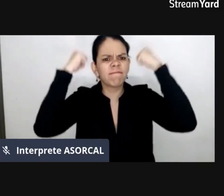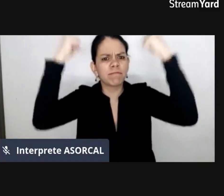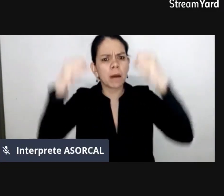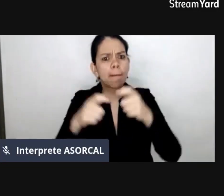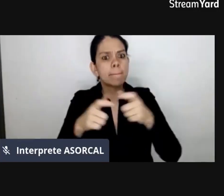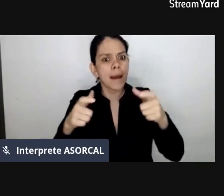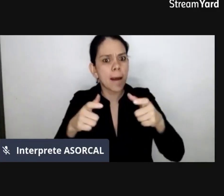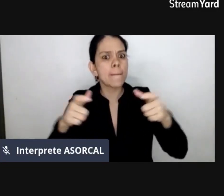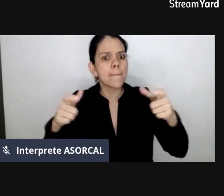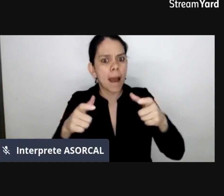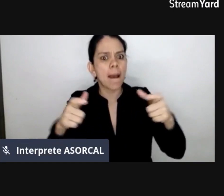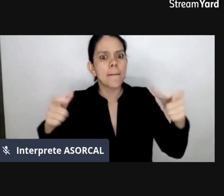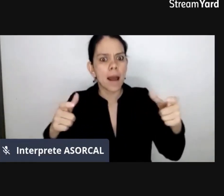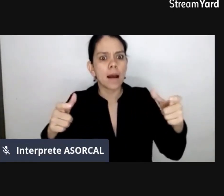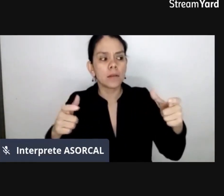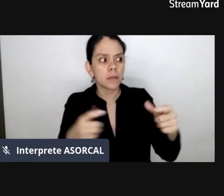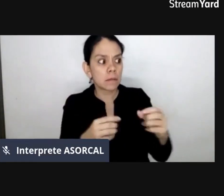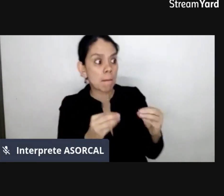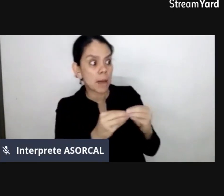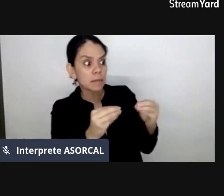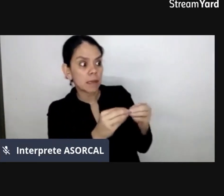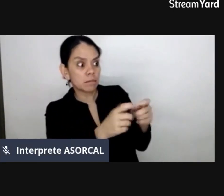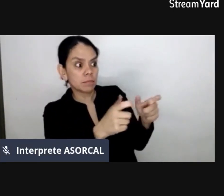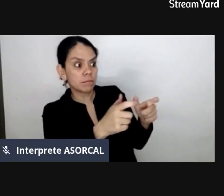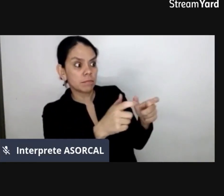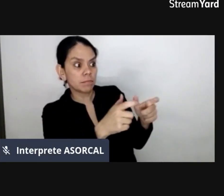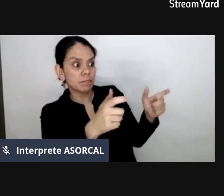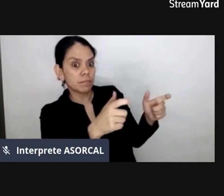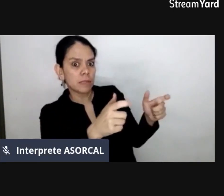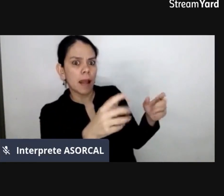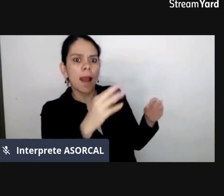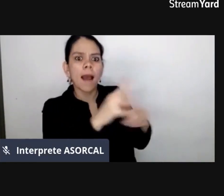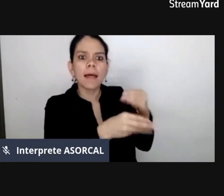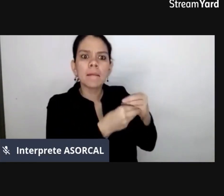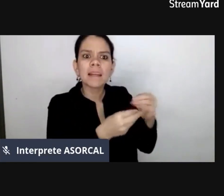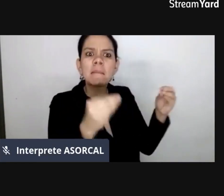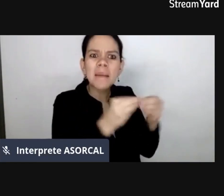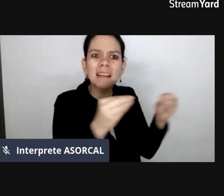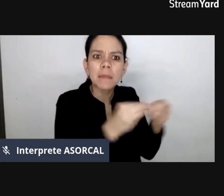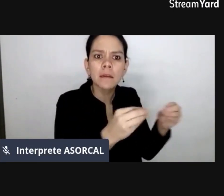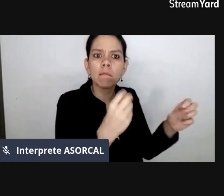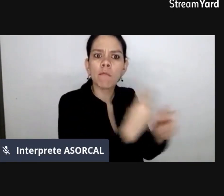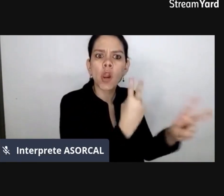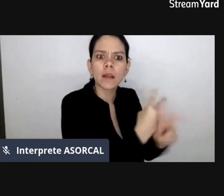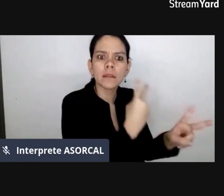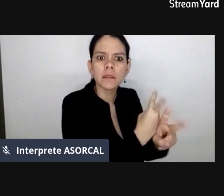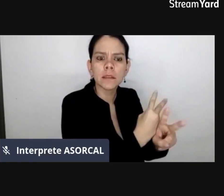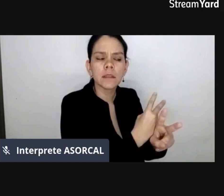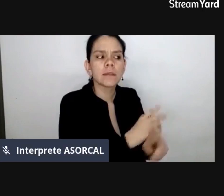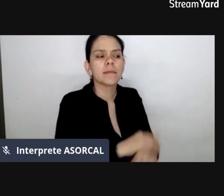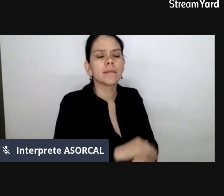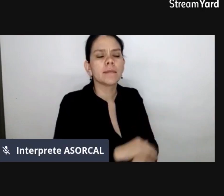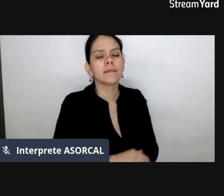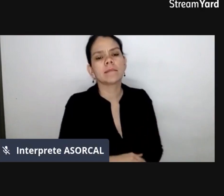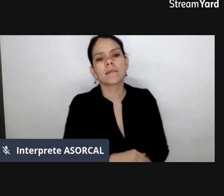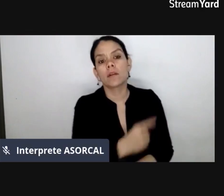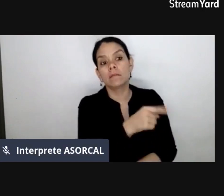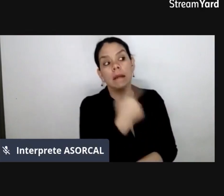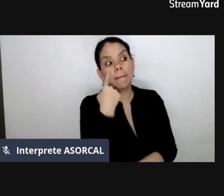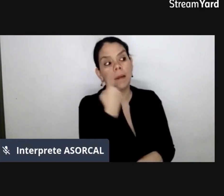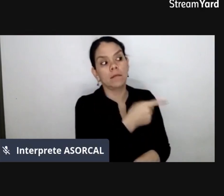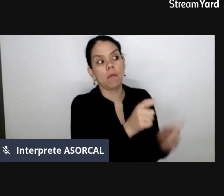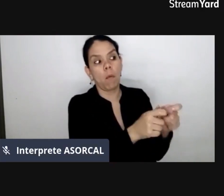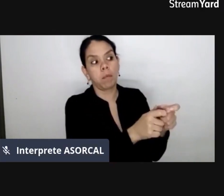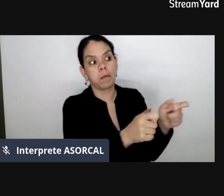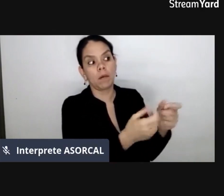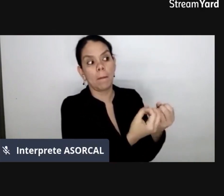clases marginadas descubrieron en estos tiempos que eran muchos en número y que el número podía ser una fuerza a tener en cuenta.